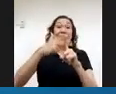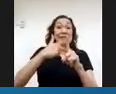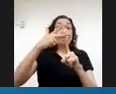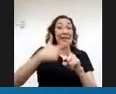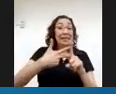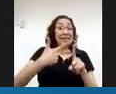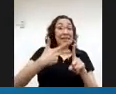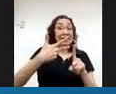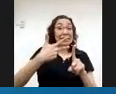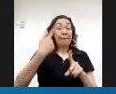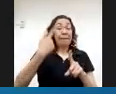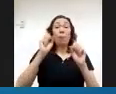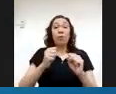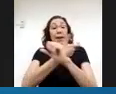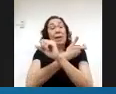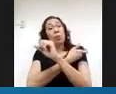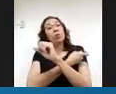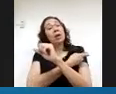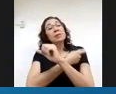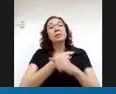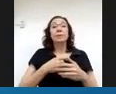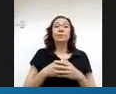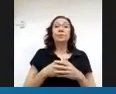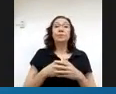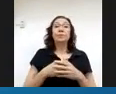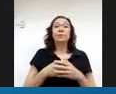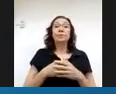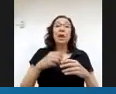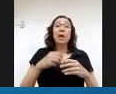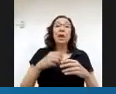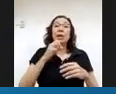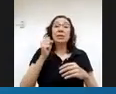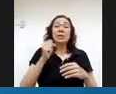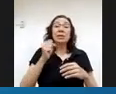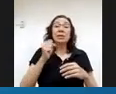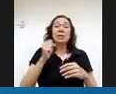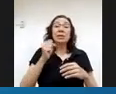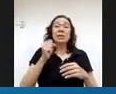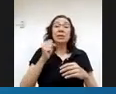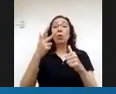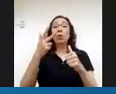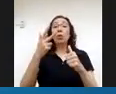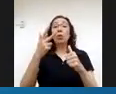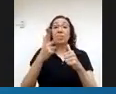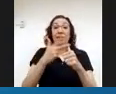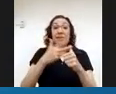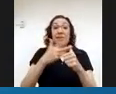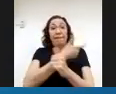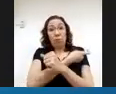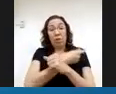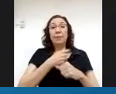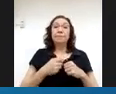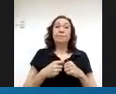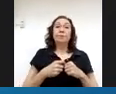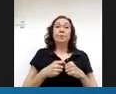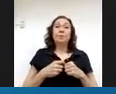poder aplicarse la vacuna, sea esta la primera, segunda o tercera dosis.